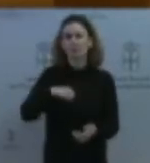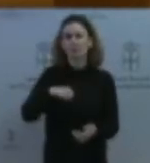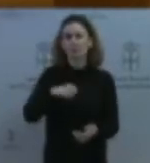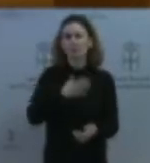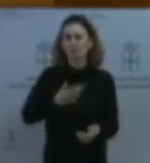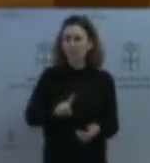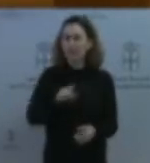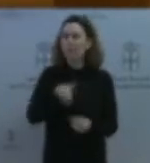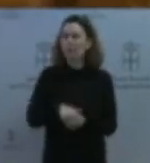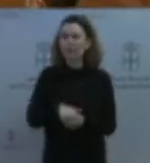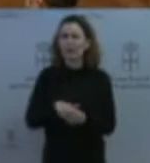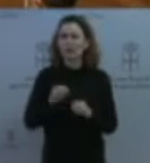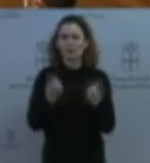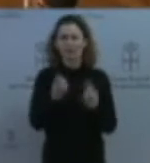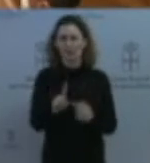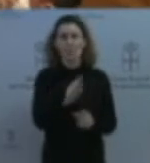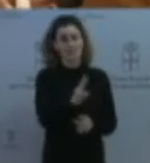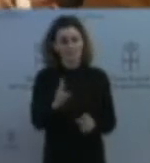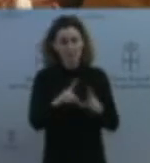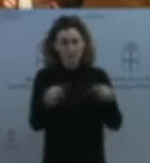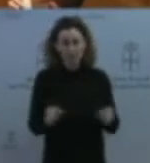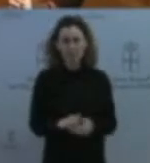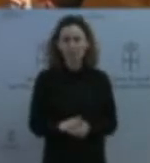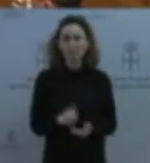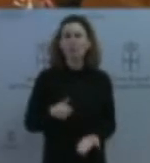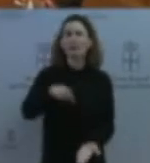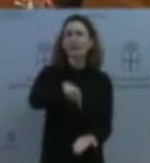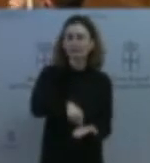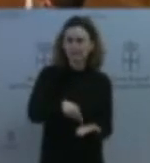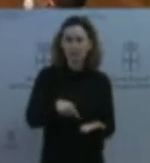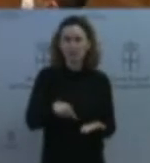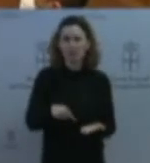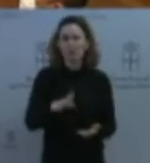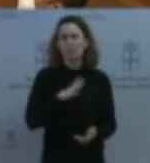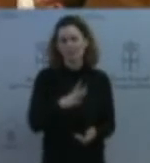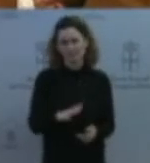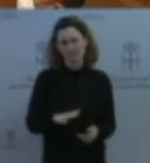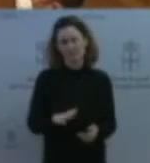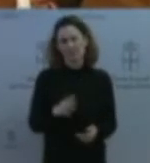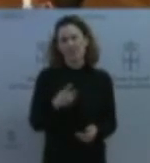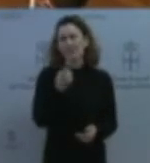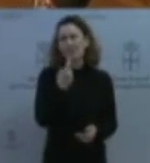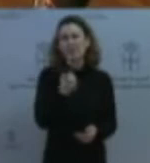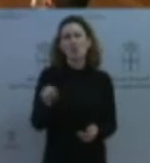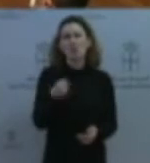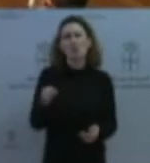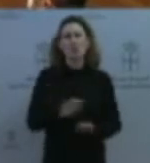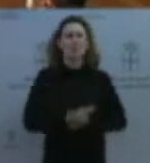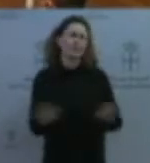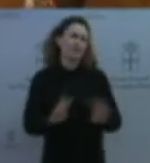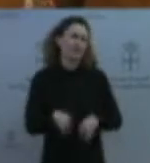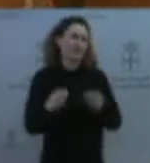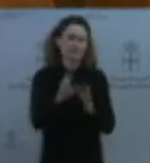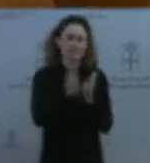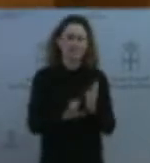PP de Asturias yo le exijo que abandone los postulados negacionistas en torno a la reforma del Estatuto y sobre todo desde el punto de vista